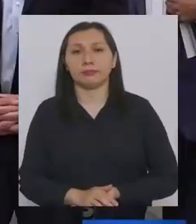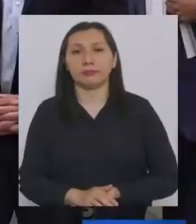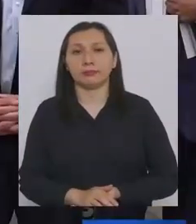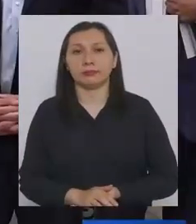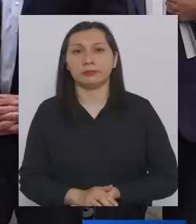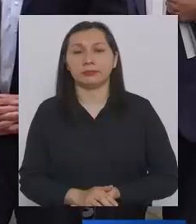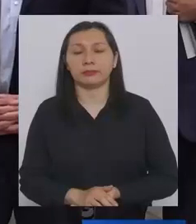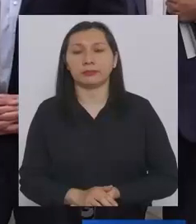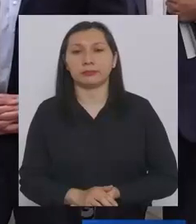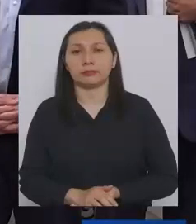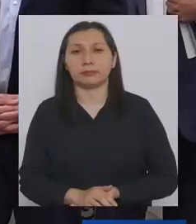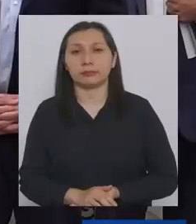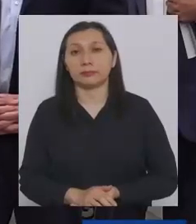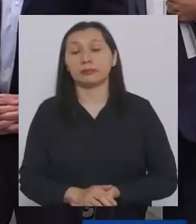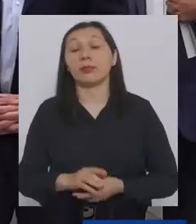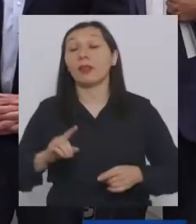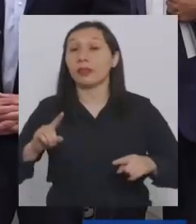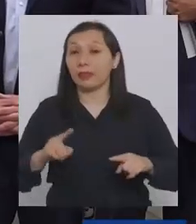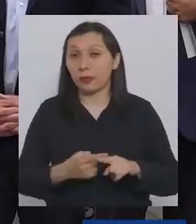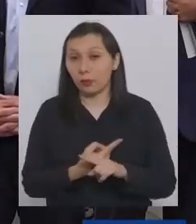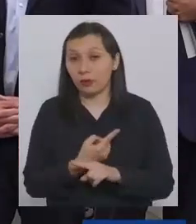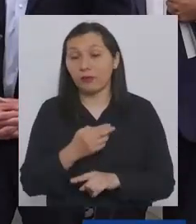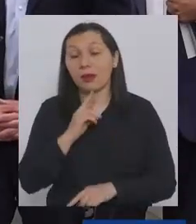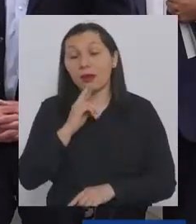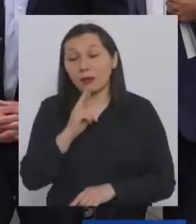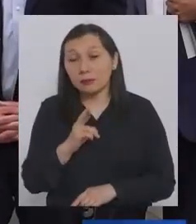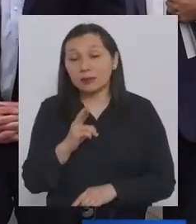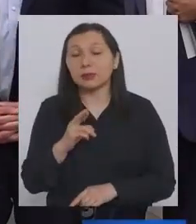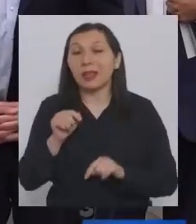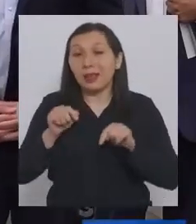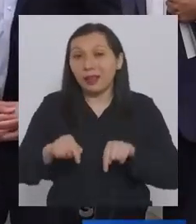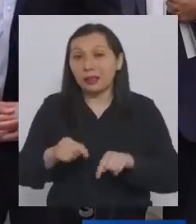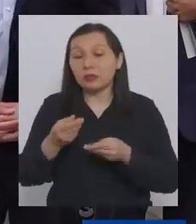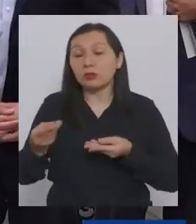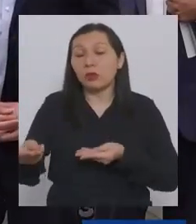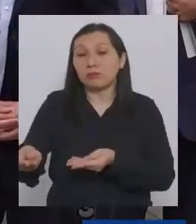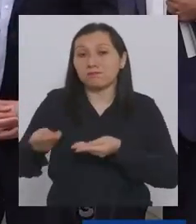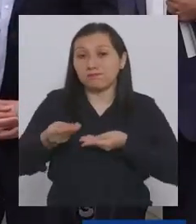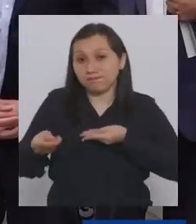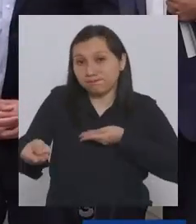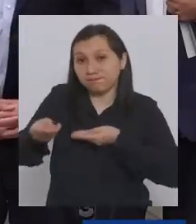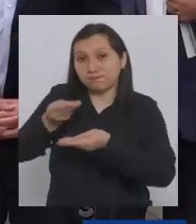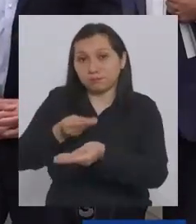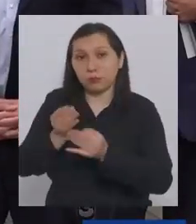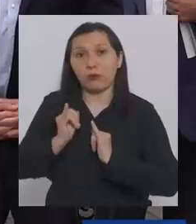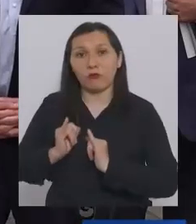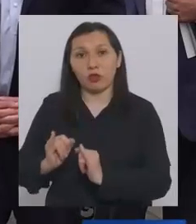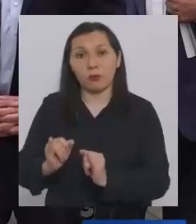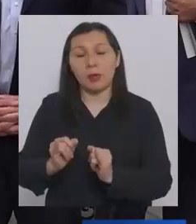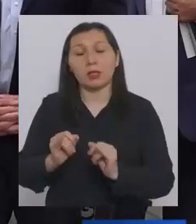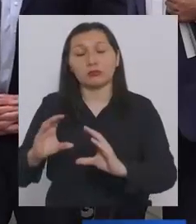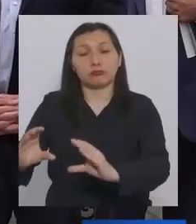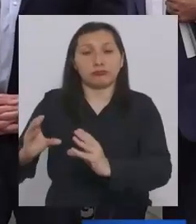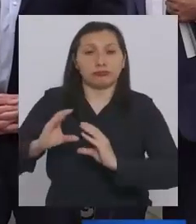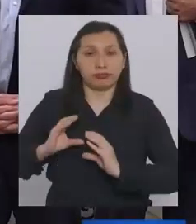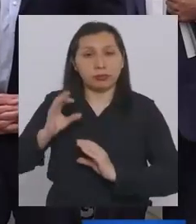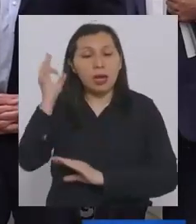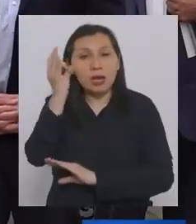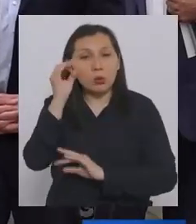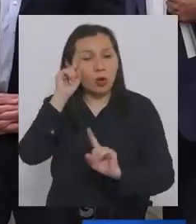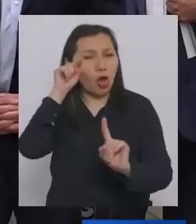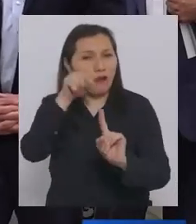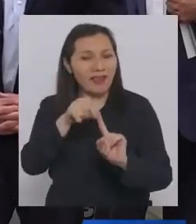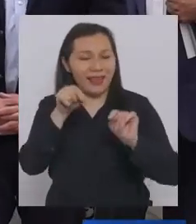Bueno, nuevamente, insisto, este es un traspaso de información. El día de hoy nos hemos abocado a una reunión para